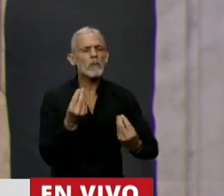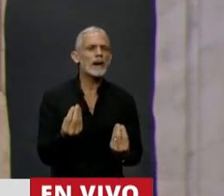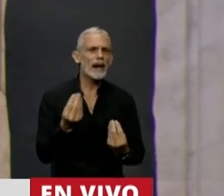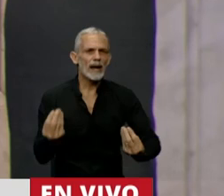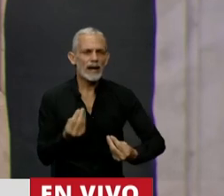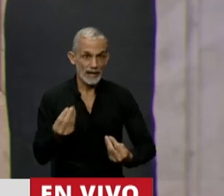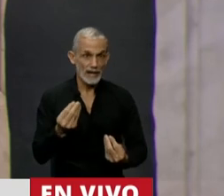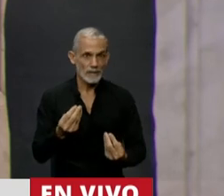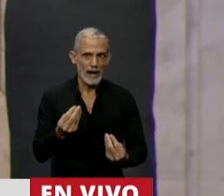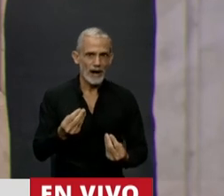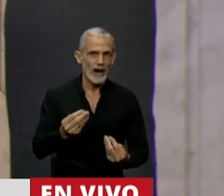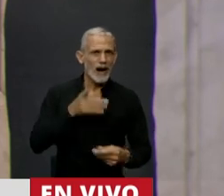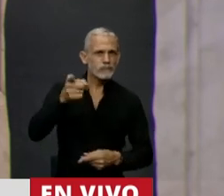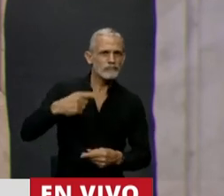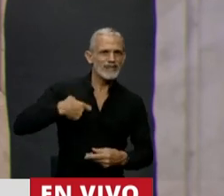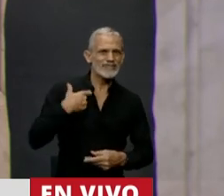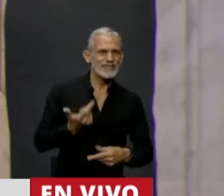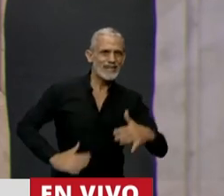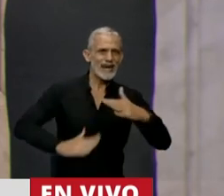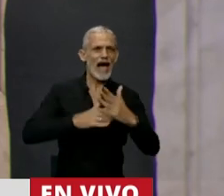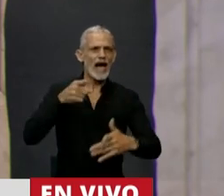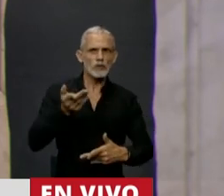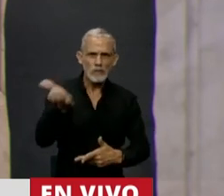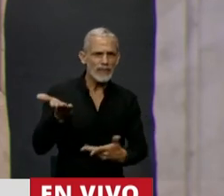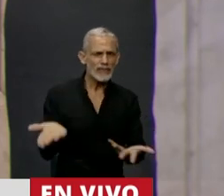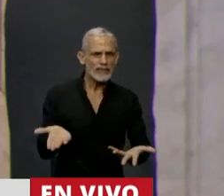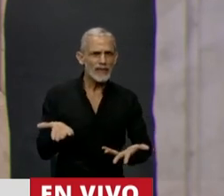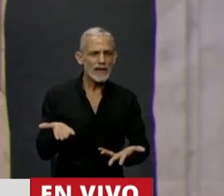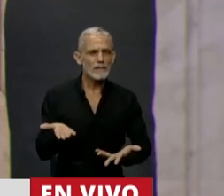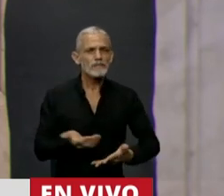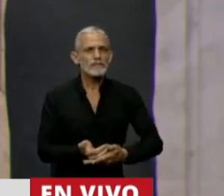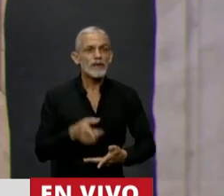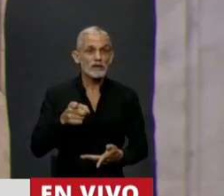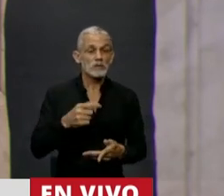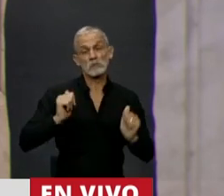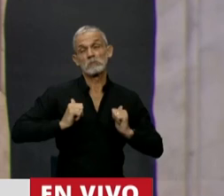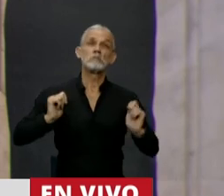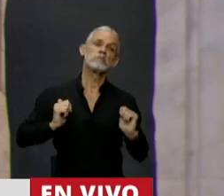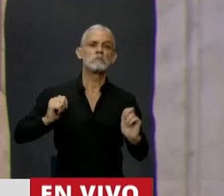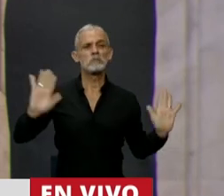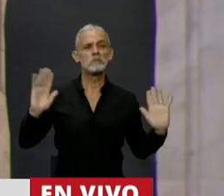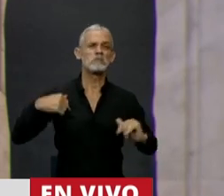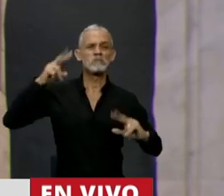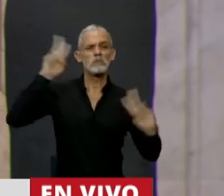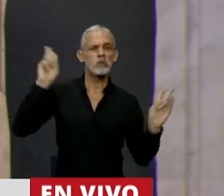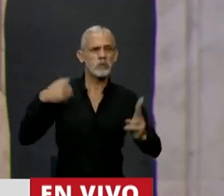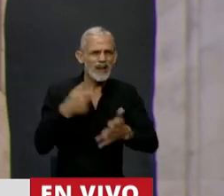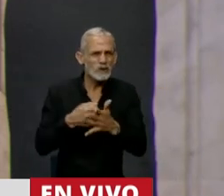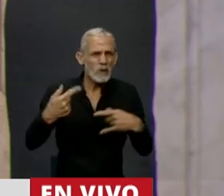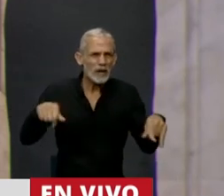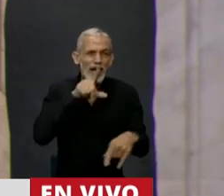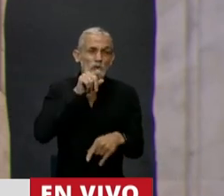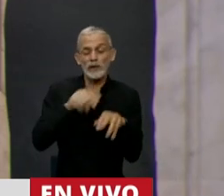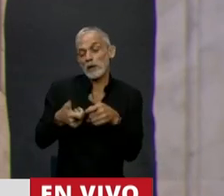imponerle a las centrales sindicales que están en la reposera, que están luchando por